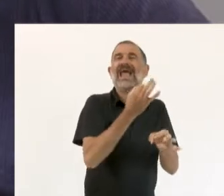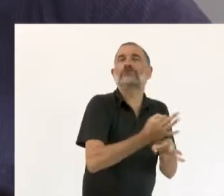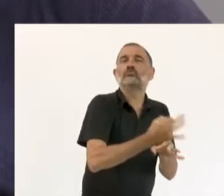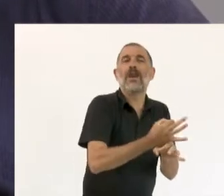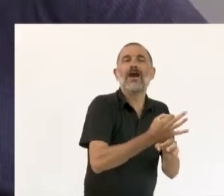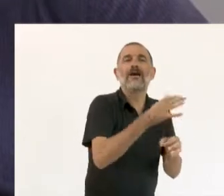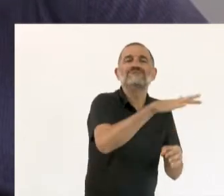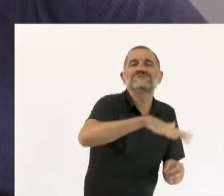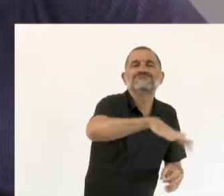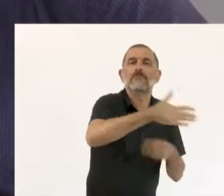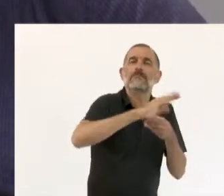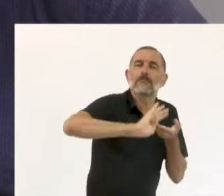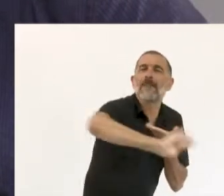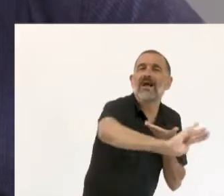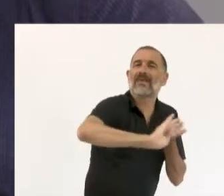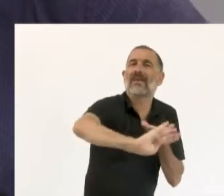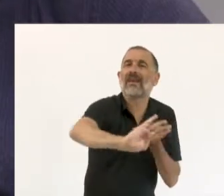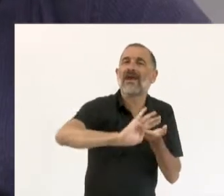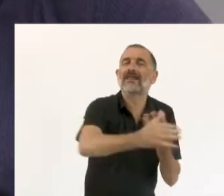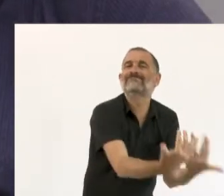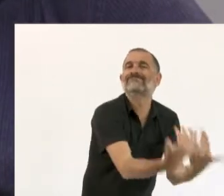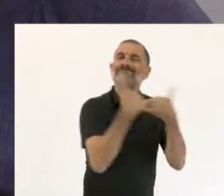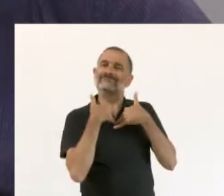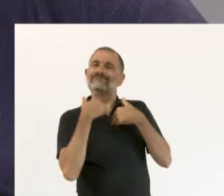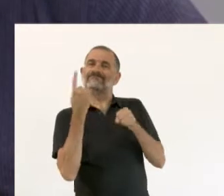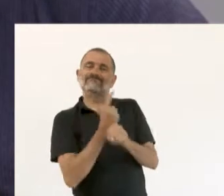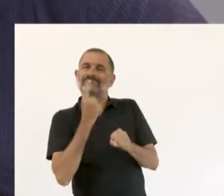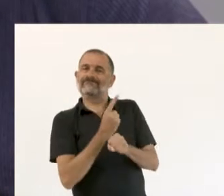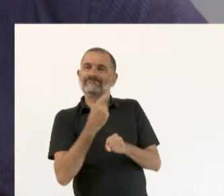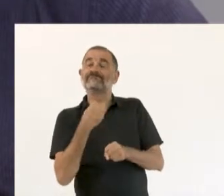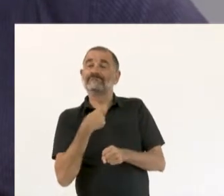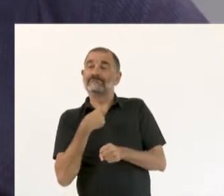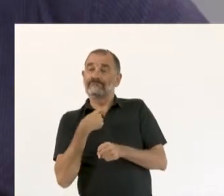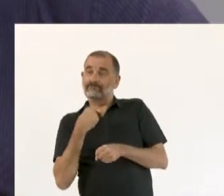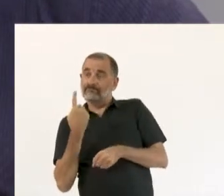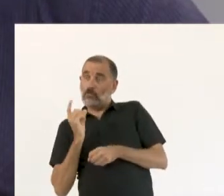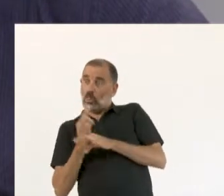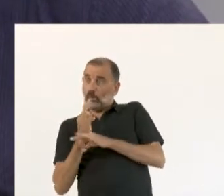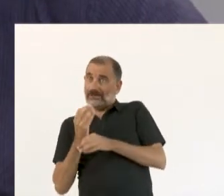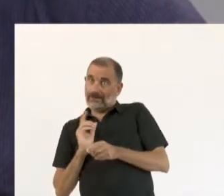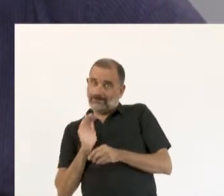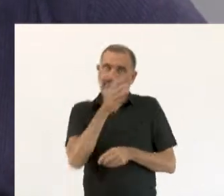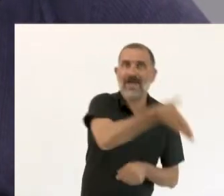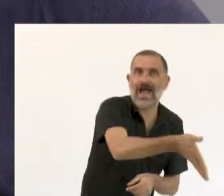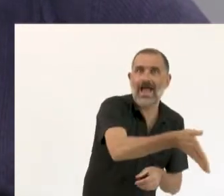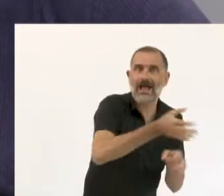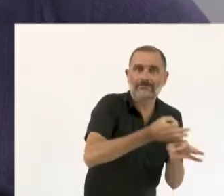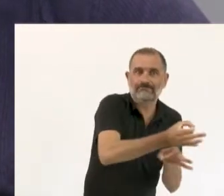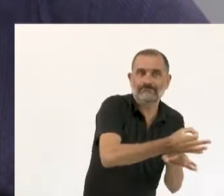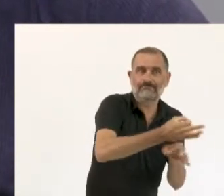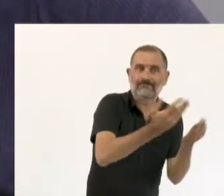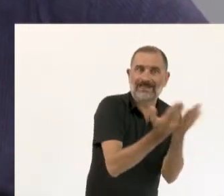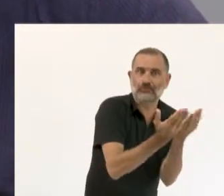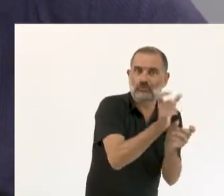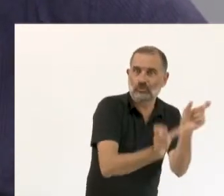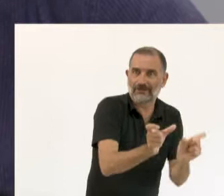museo, y un poco llevar la arqueología ahí. Entonces se trabajaba con los docentes primero y después con los estudiantes, con los alumnos,